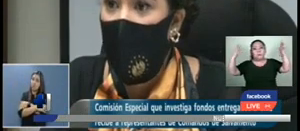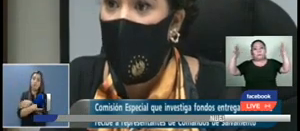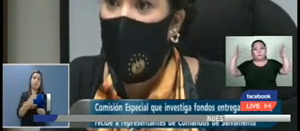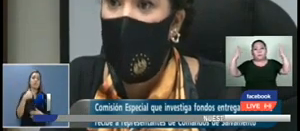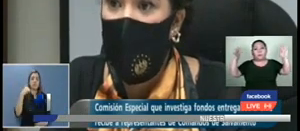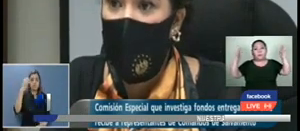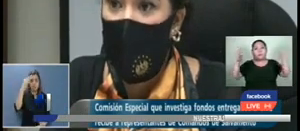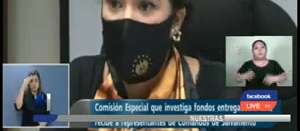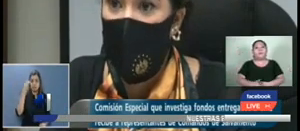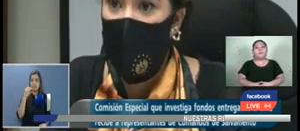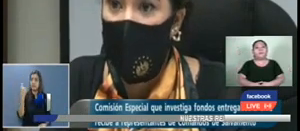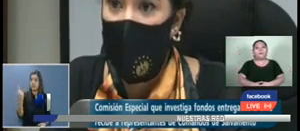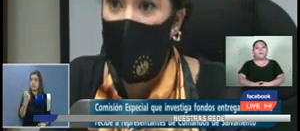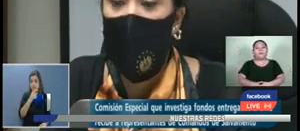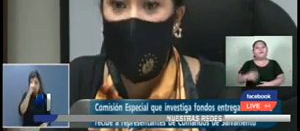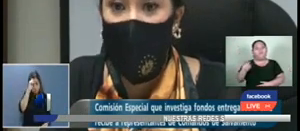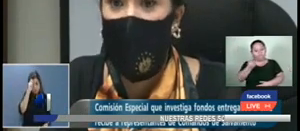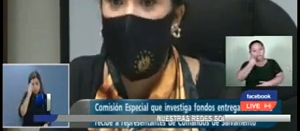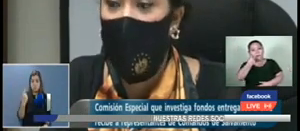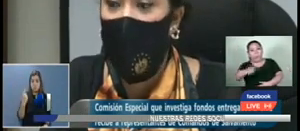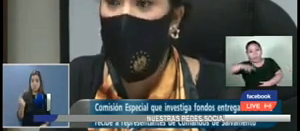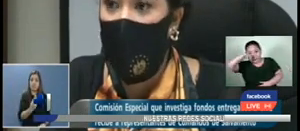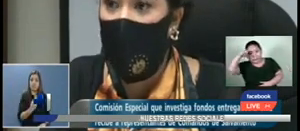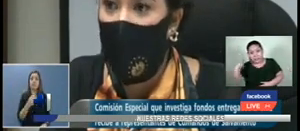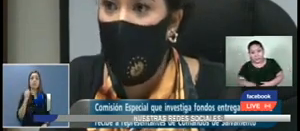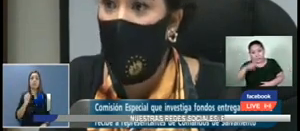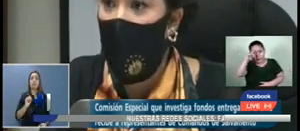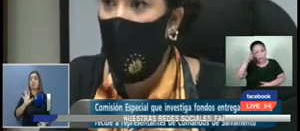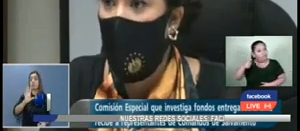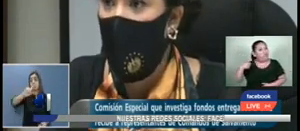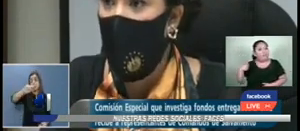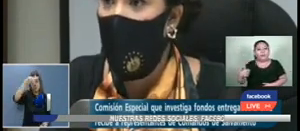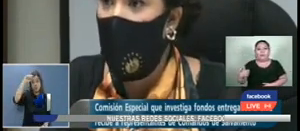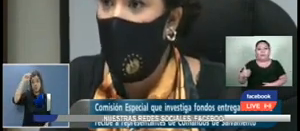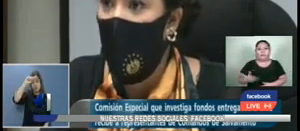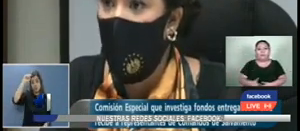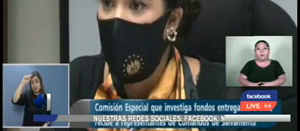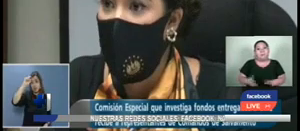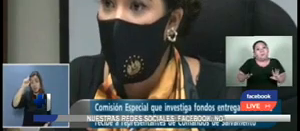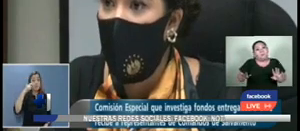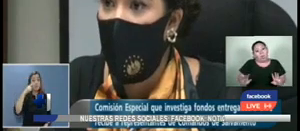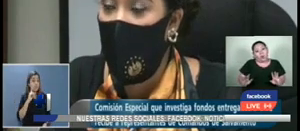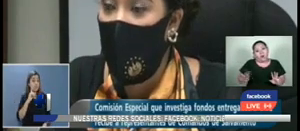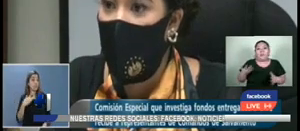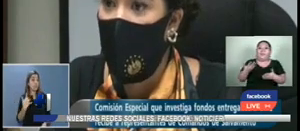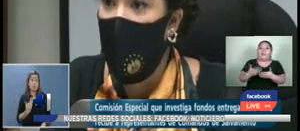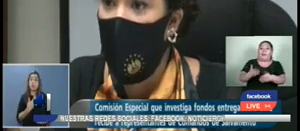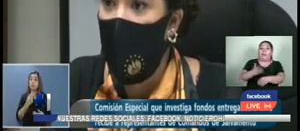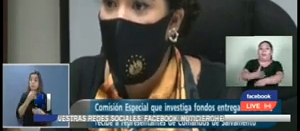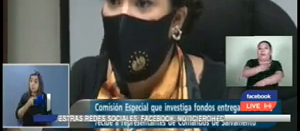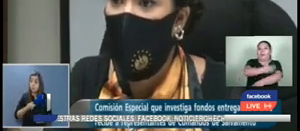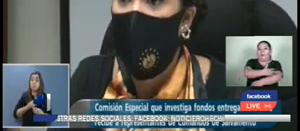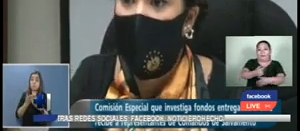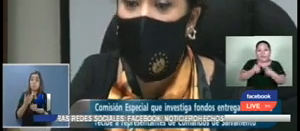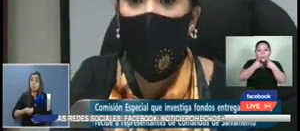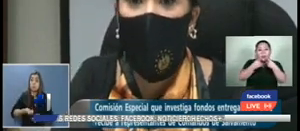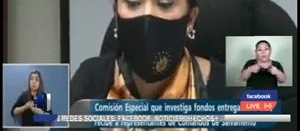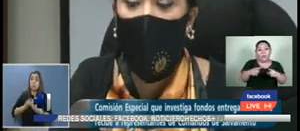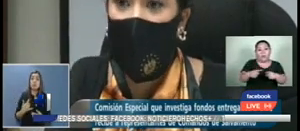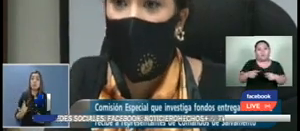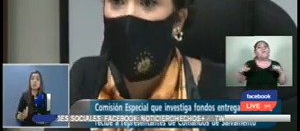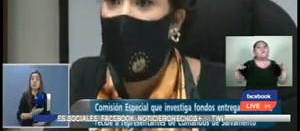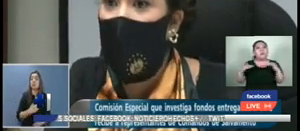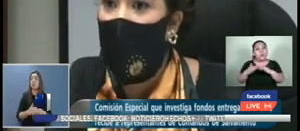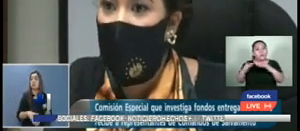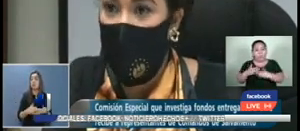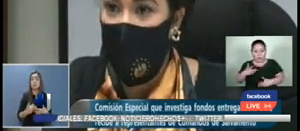que es digno de reconocer a los que sí hacen bien su trabajo, pero como ya lo hemos estado manifestando, nosotros también nos